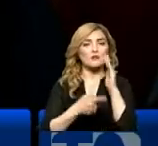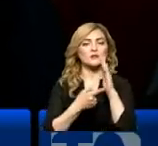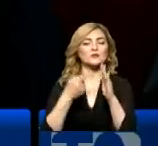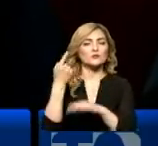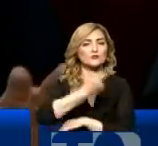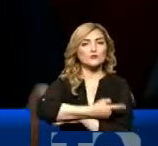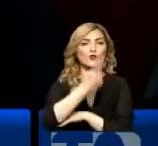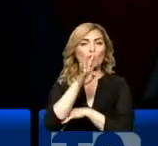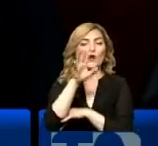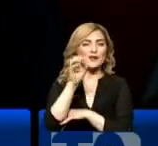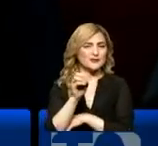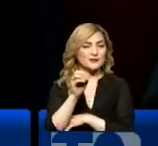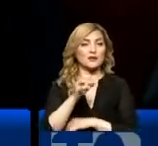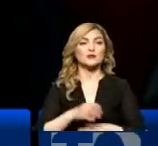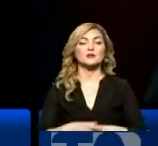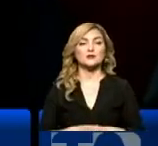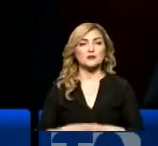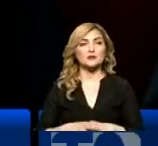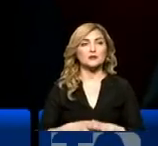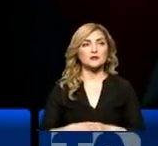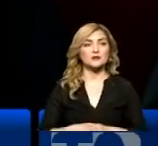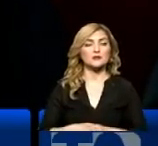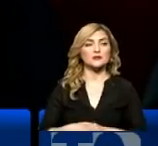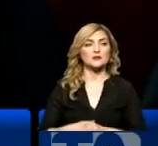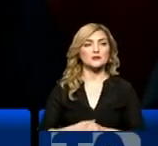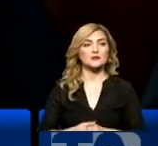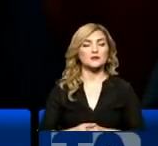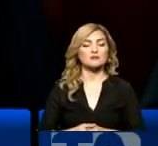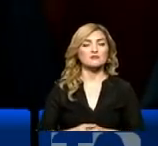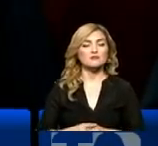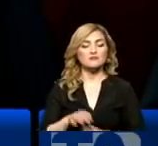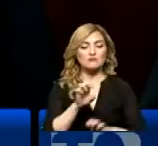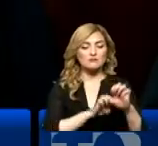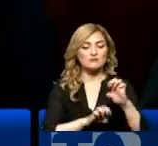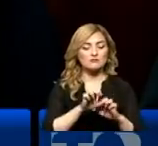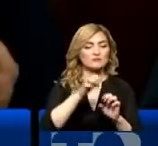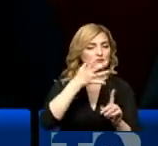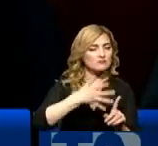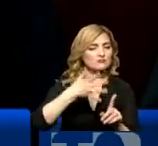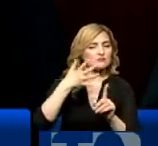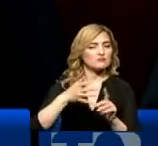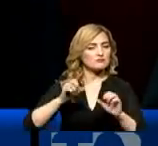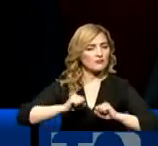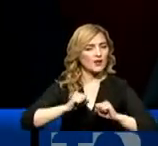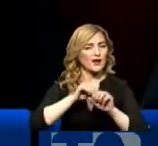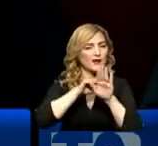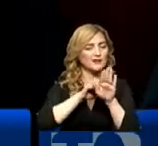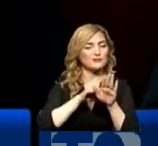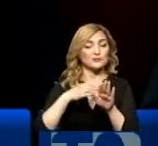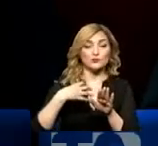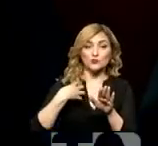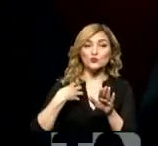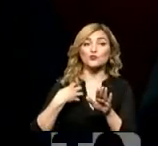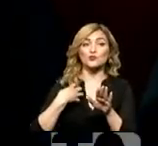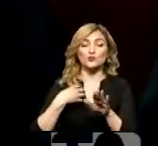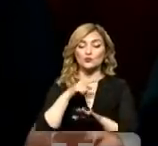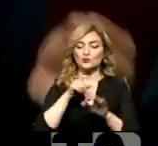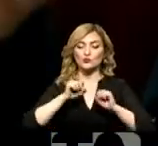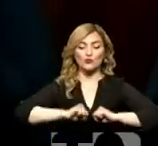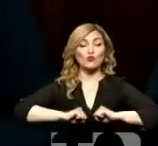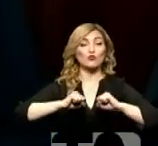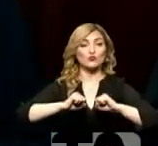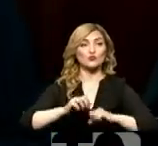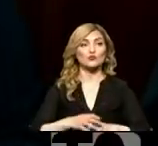de cuarentena, ellos tendrán que estar sometidos a una serie de exámenes para poder garantizar nosotros que ellos